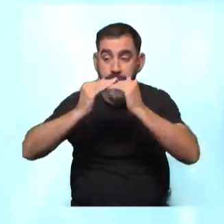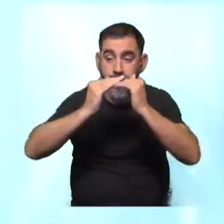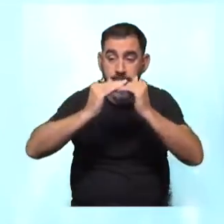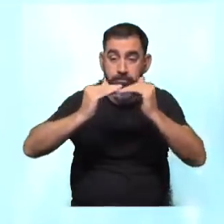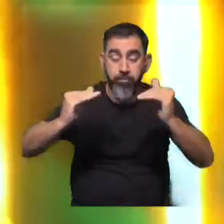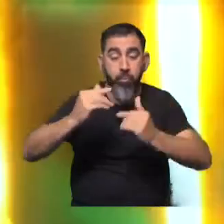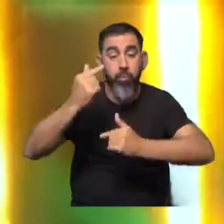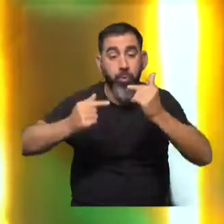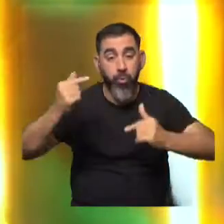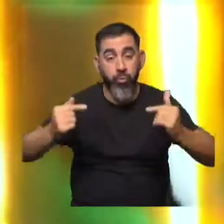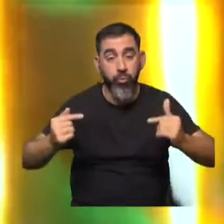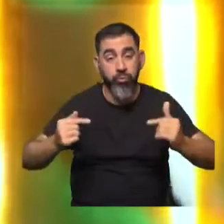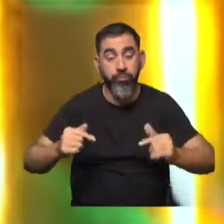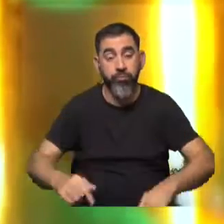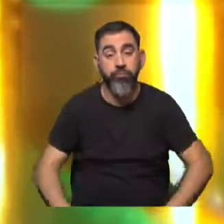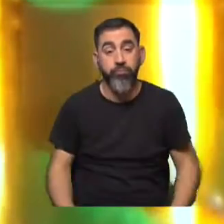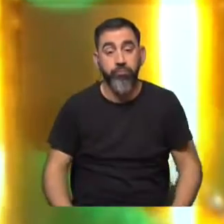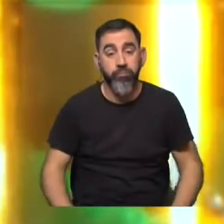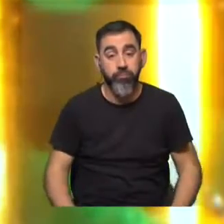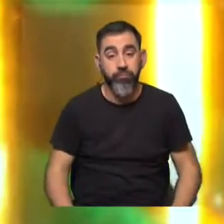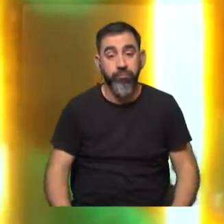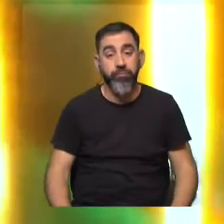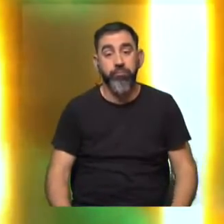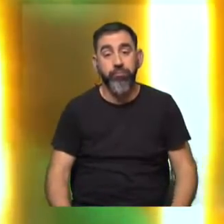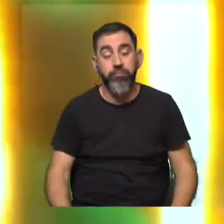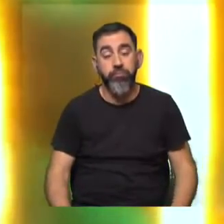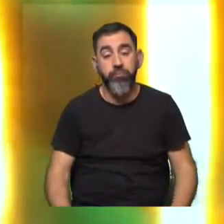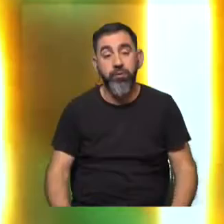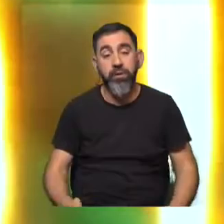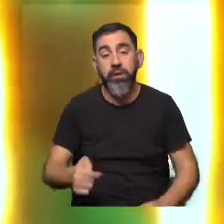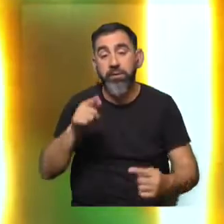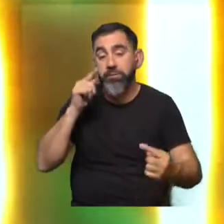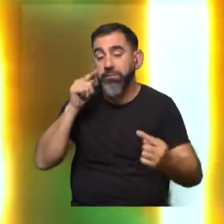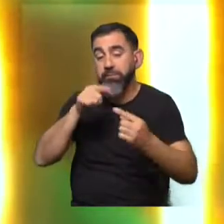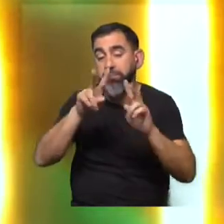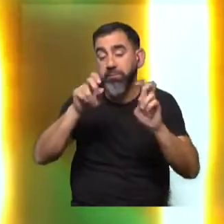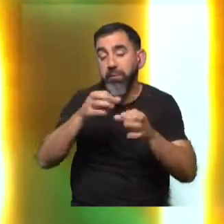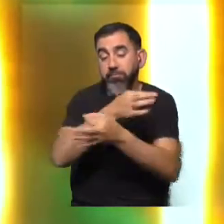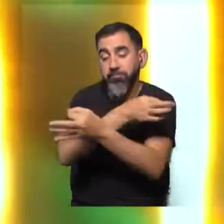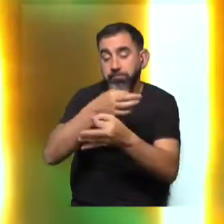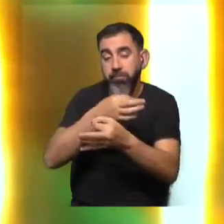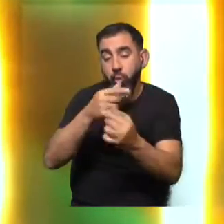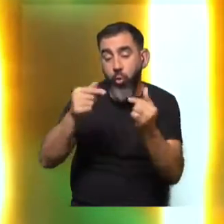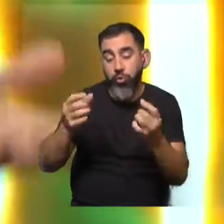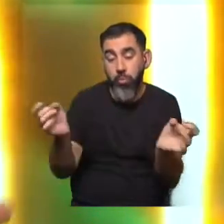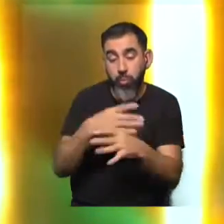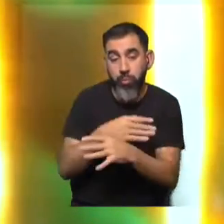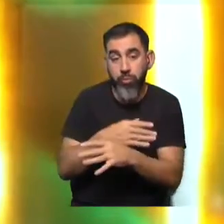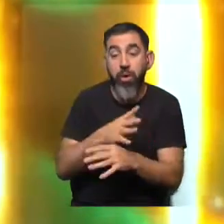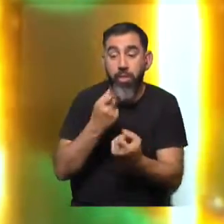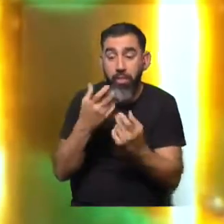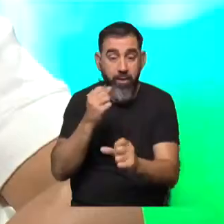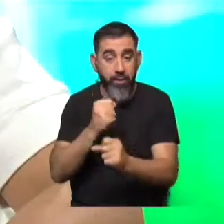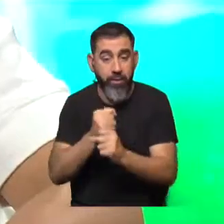plazo del producto y demás, tiene eso que decíamos en el arranque, casi una mirada directa. Si el producto sale bien y es exitoso, genera fuentes de